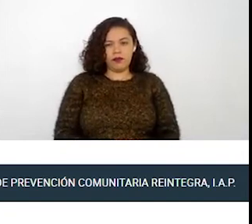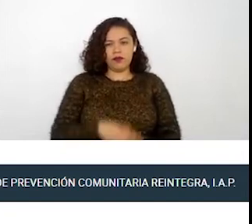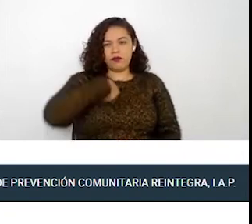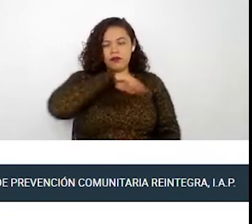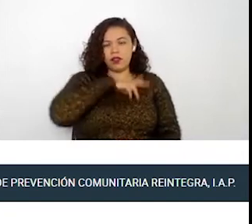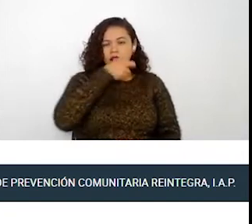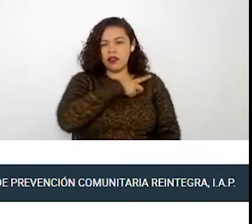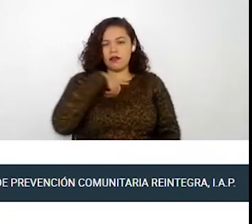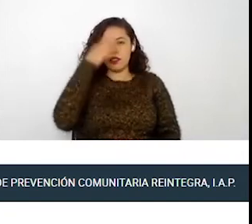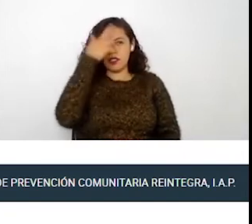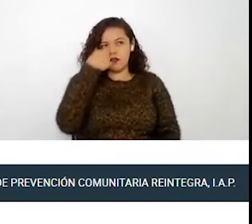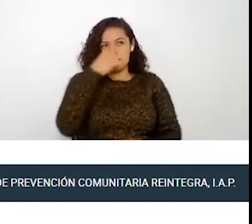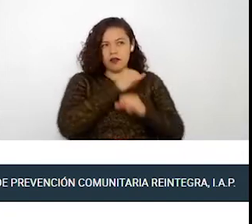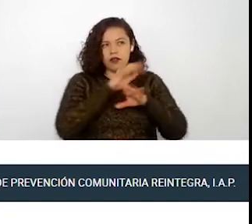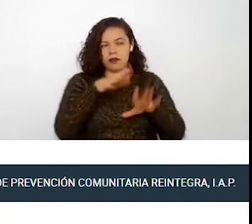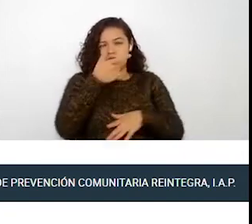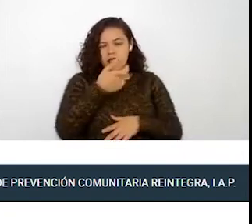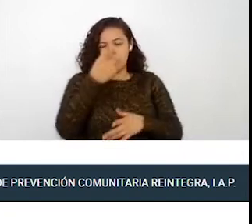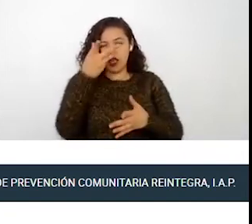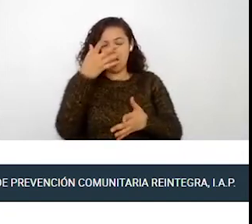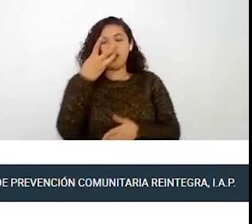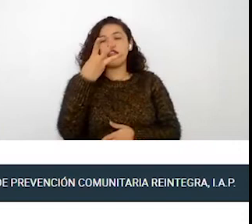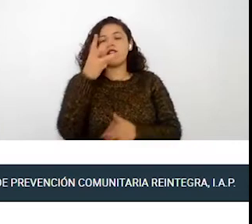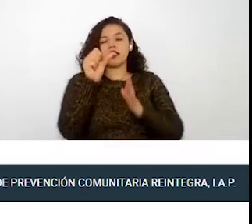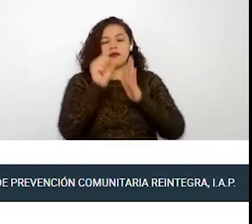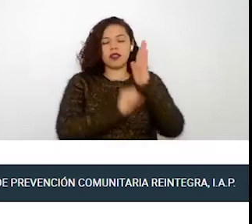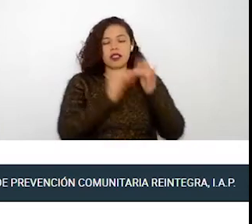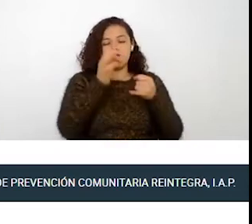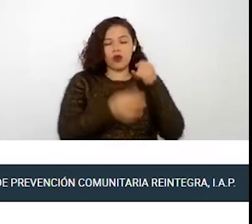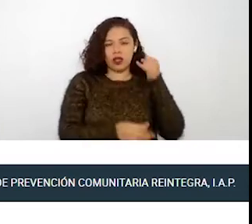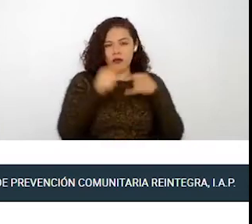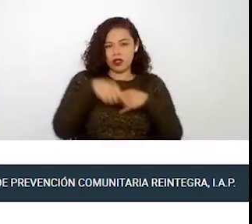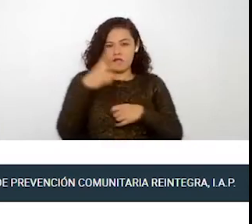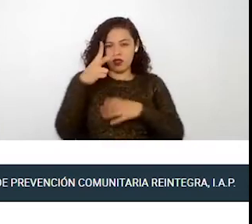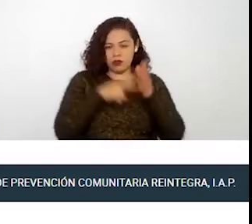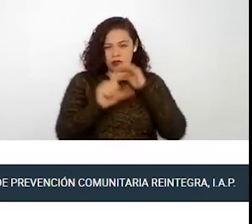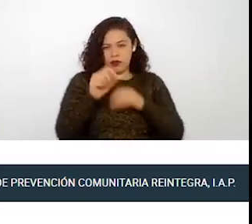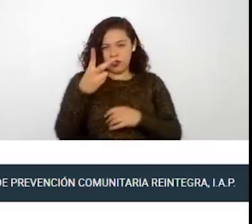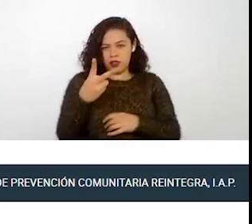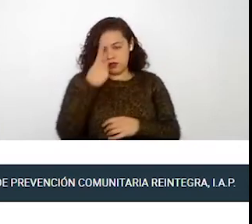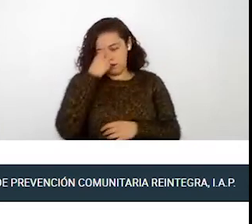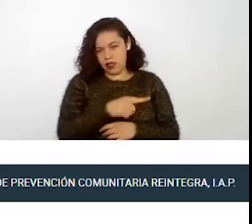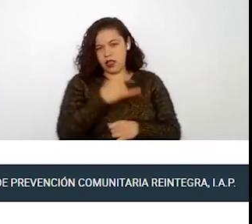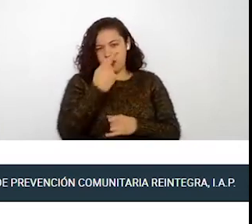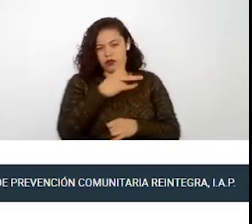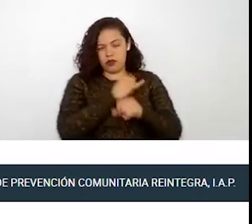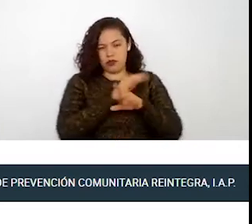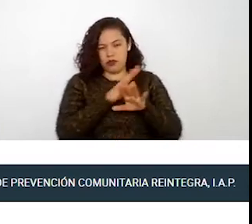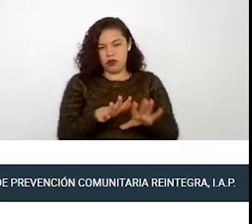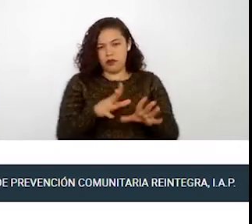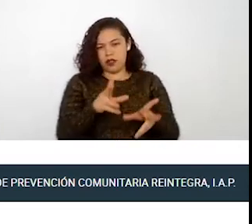información financiera del último trimestre de este año para poder cargar su información